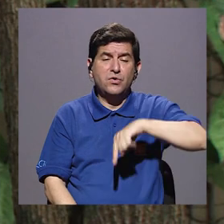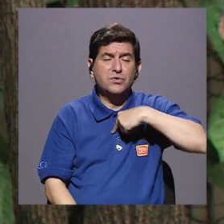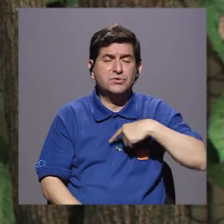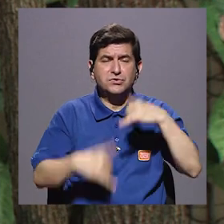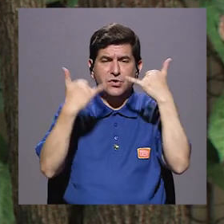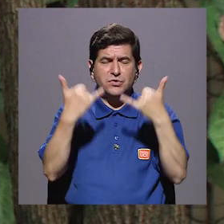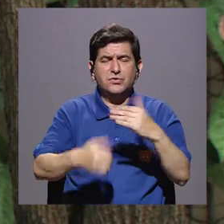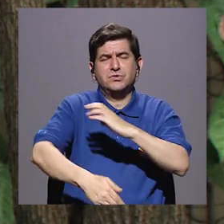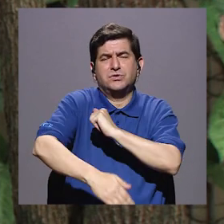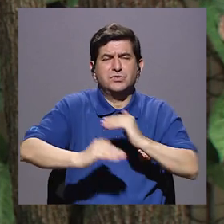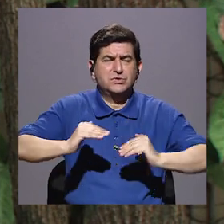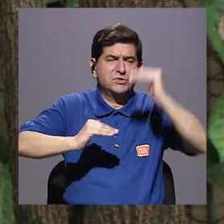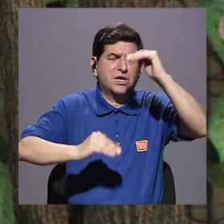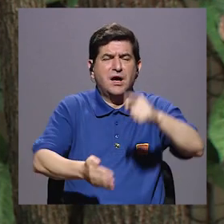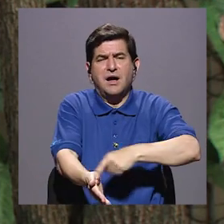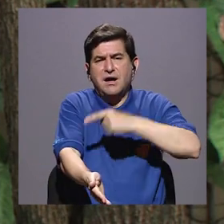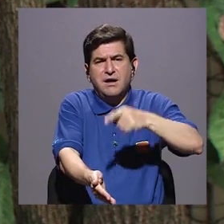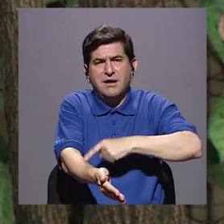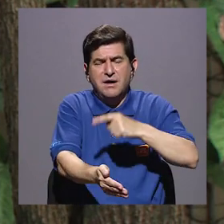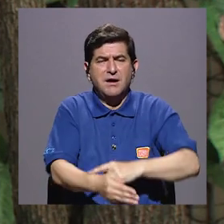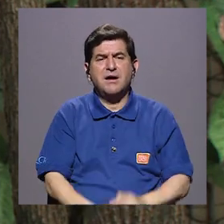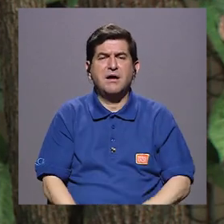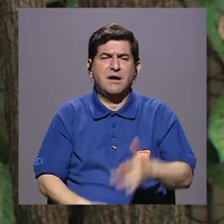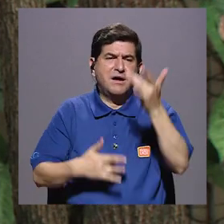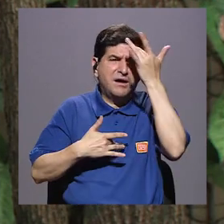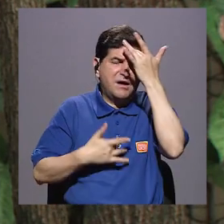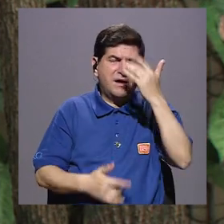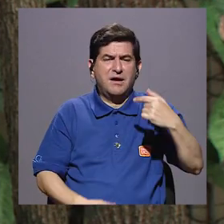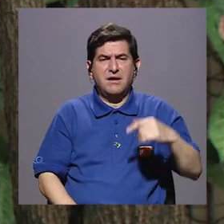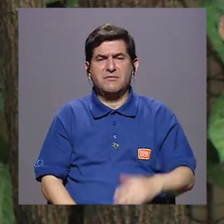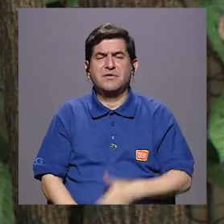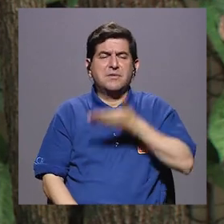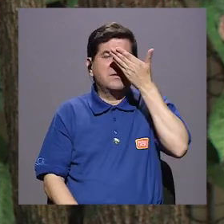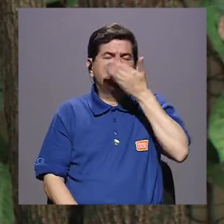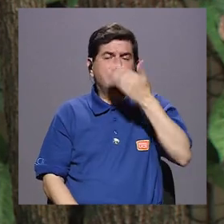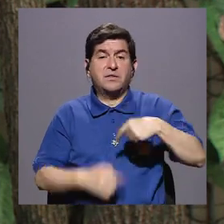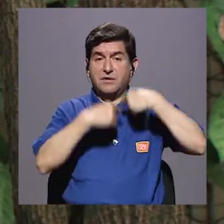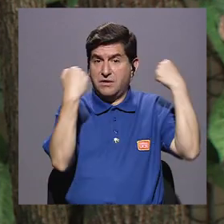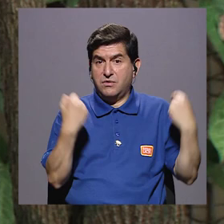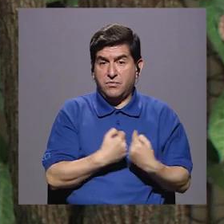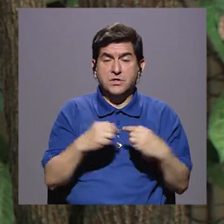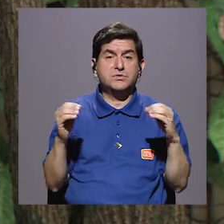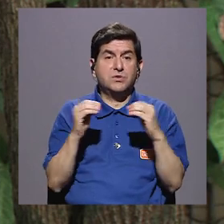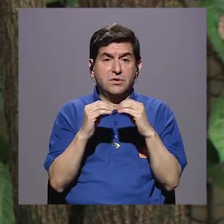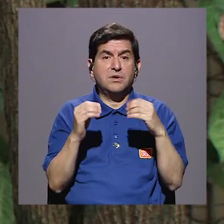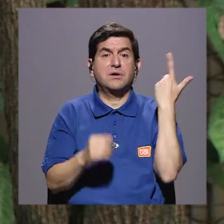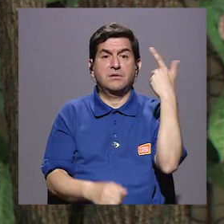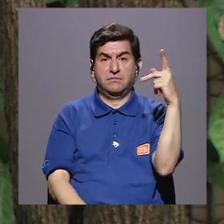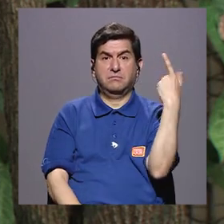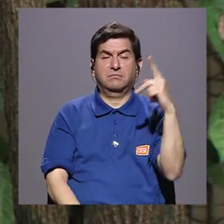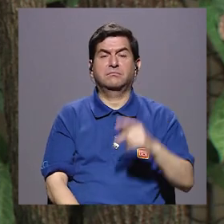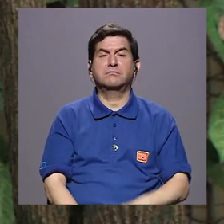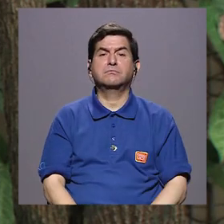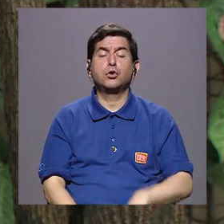estar arrastrando la hipertensión, la diabetes, las enfermedades de los pulmones, las enfermedades del corazón y vamos a tener más riesgo.